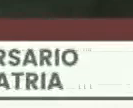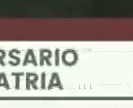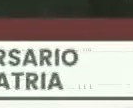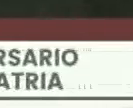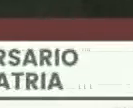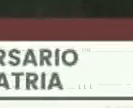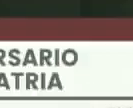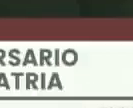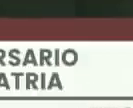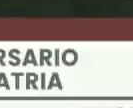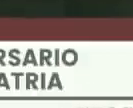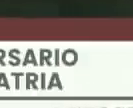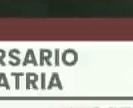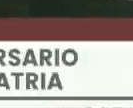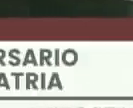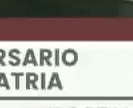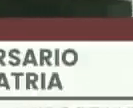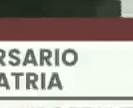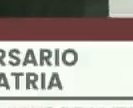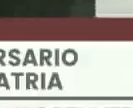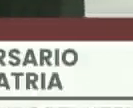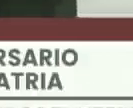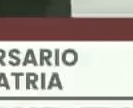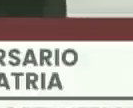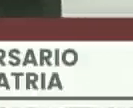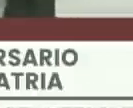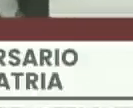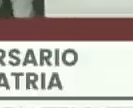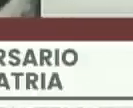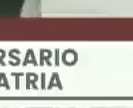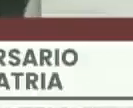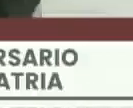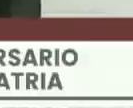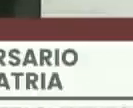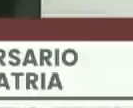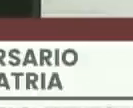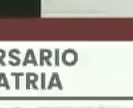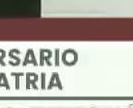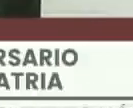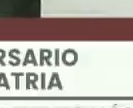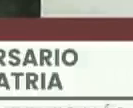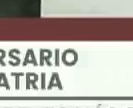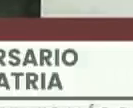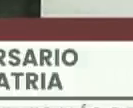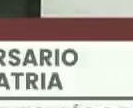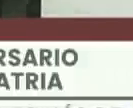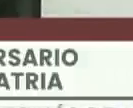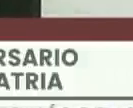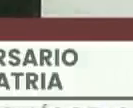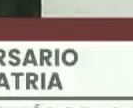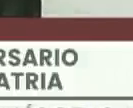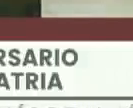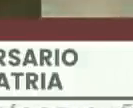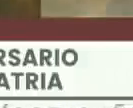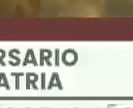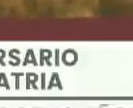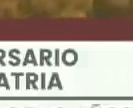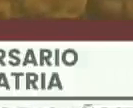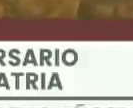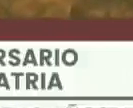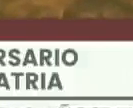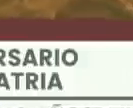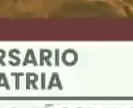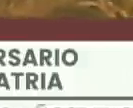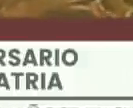sesión especial conmemorativa del 238 aniversario del natalicio del padre de la patria, Libertador